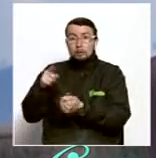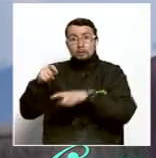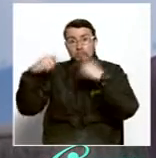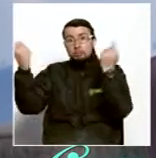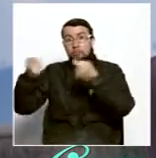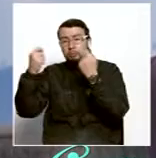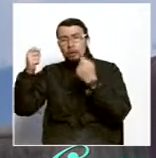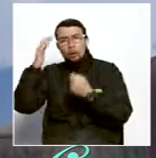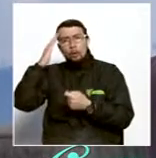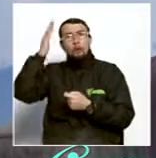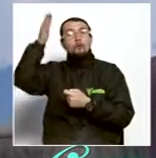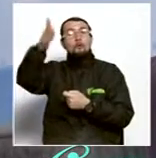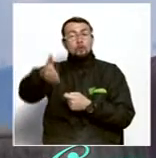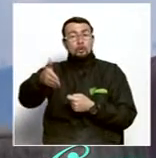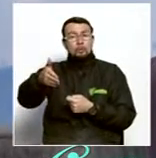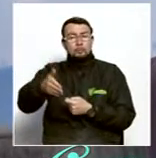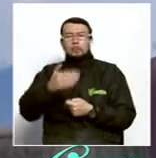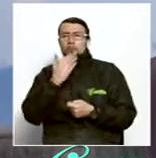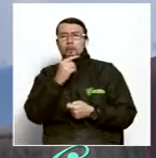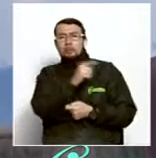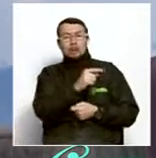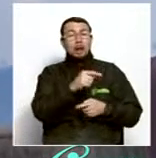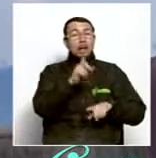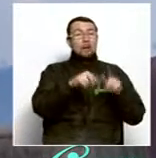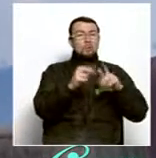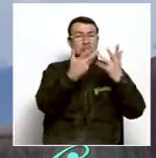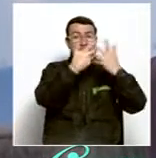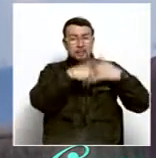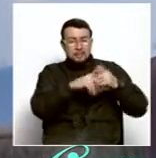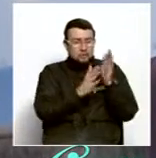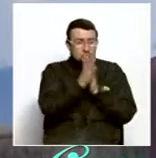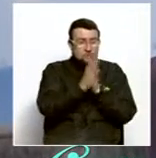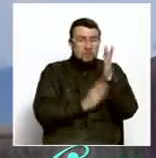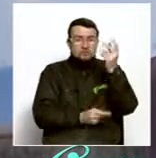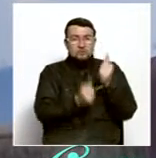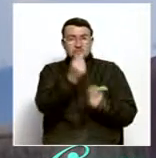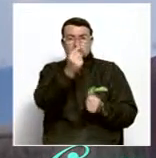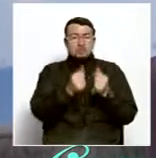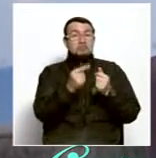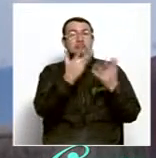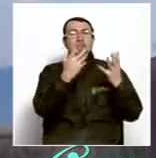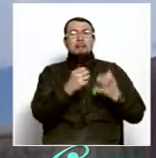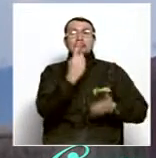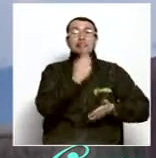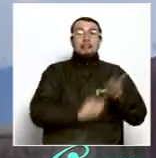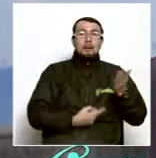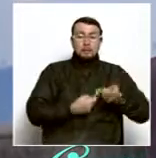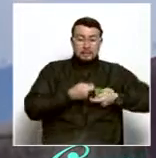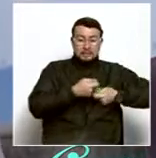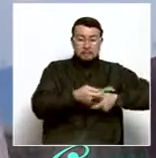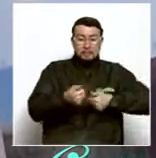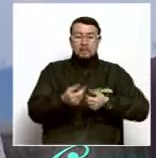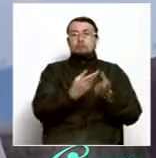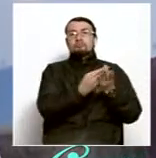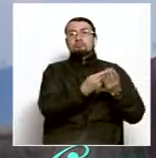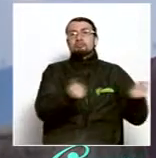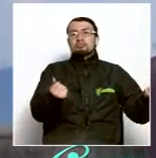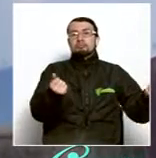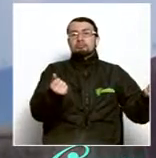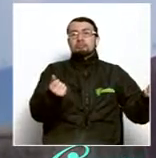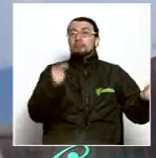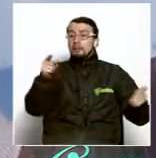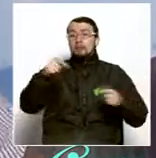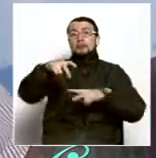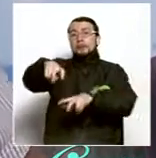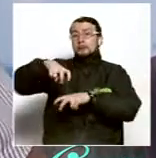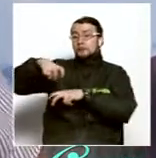mañana, además, las pretensiones que tienen grandes intereses económicos es el de silenciar las semillas, ¿sí? Es decir, que